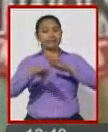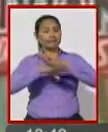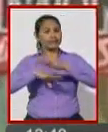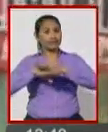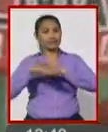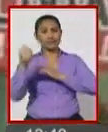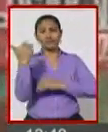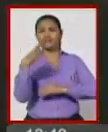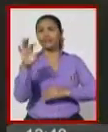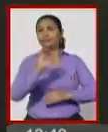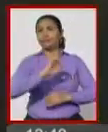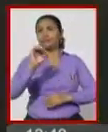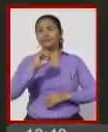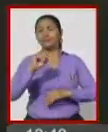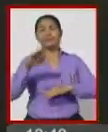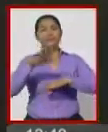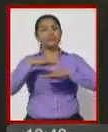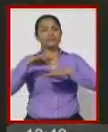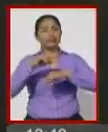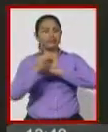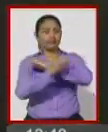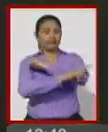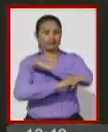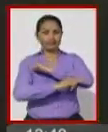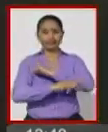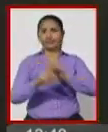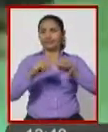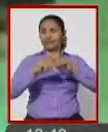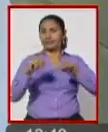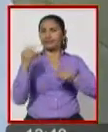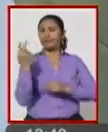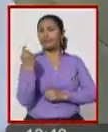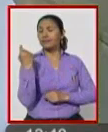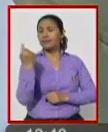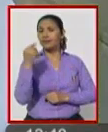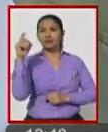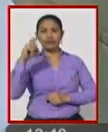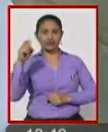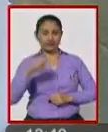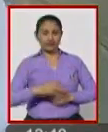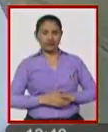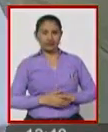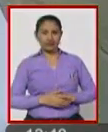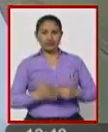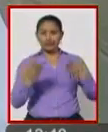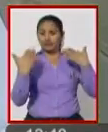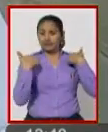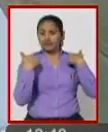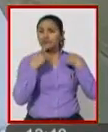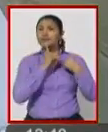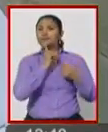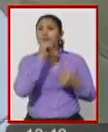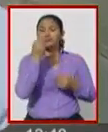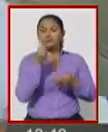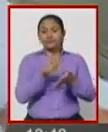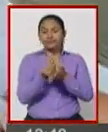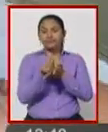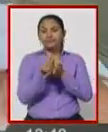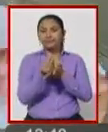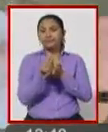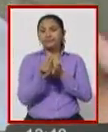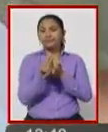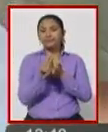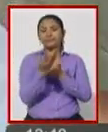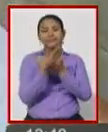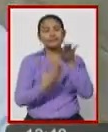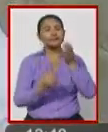básico y el 15% al mínimo nacional. Pero una necesidad que se tenga realmente para cubrir eso, lo que se